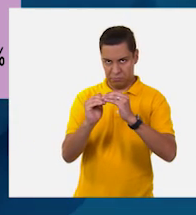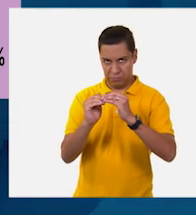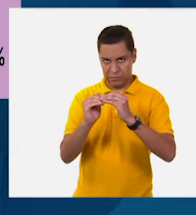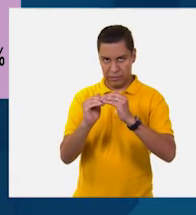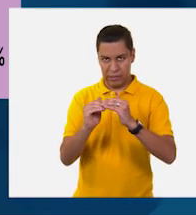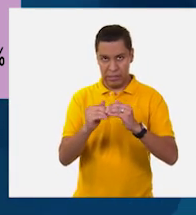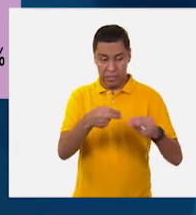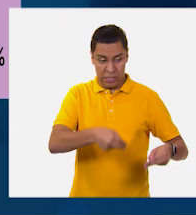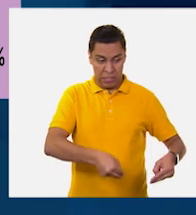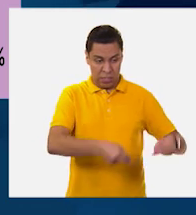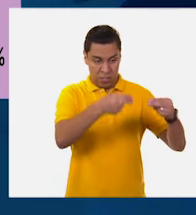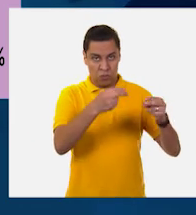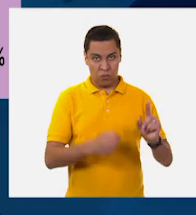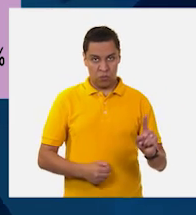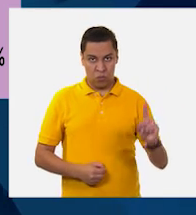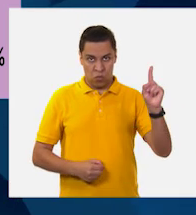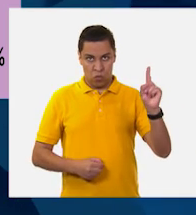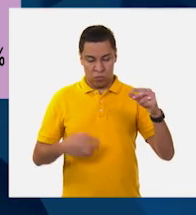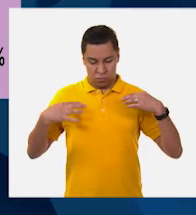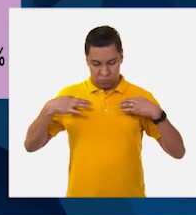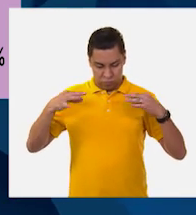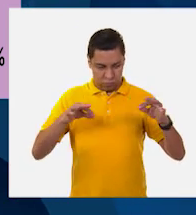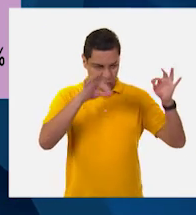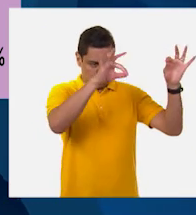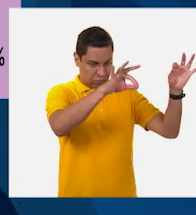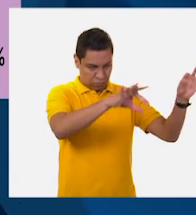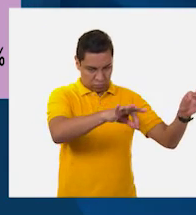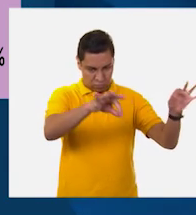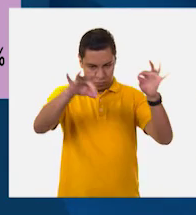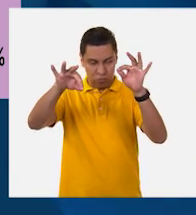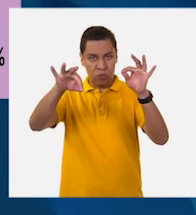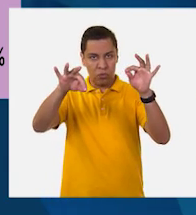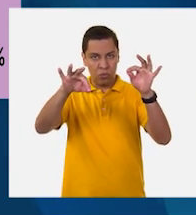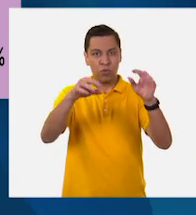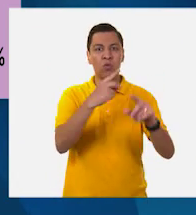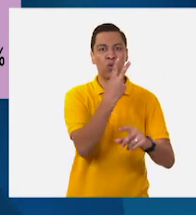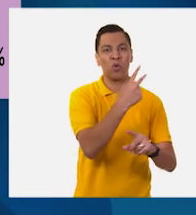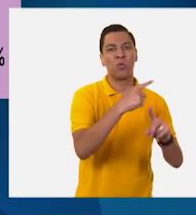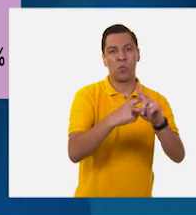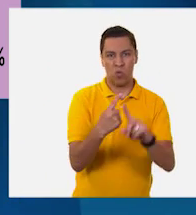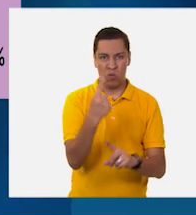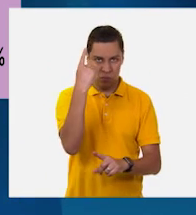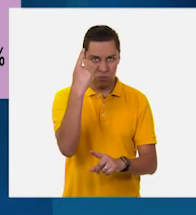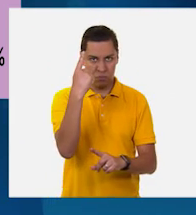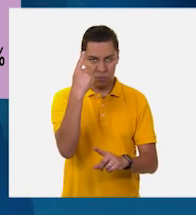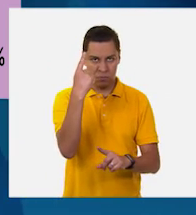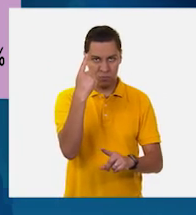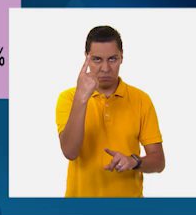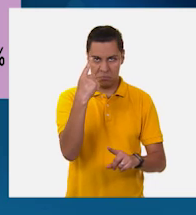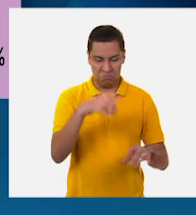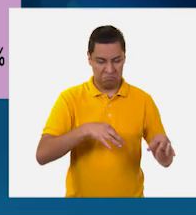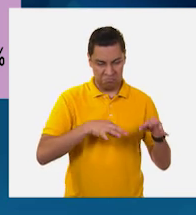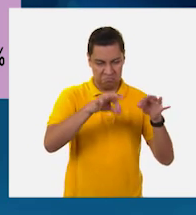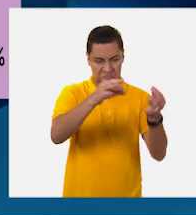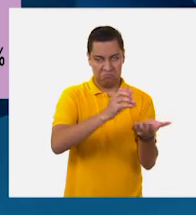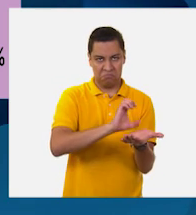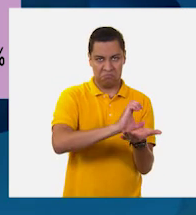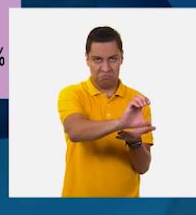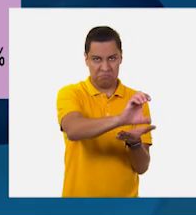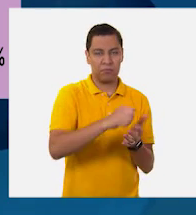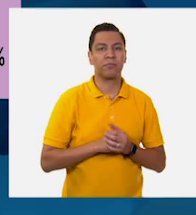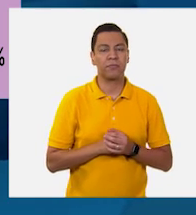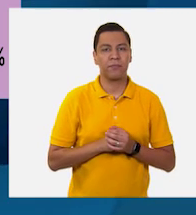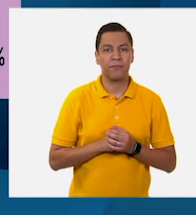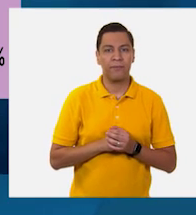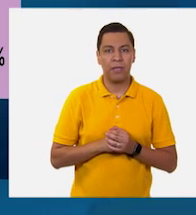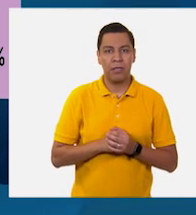1 ofrece 2 suéteres por el precio de 1. Por lo tanto, cada